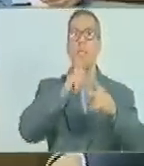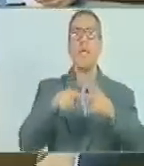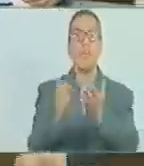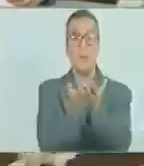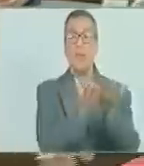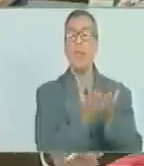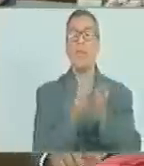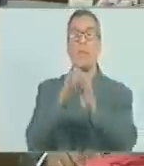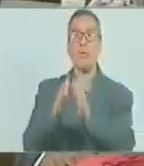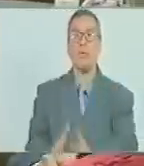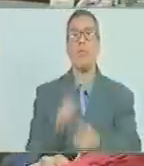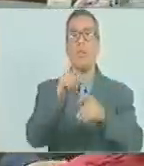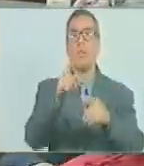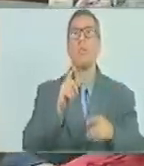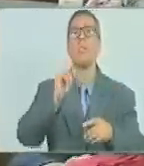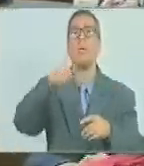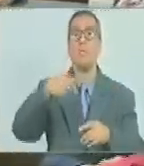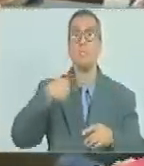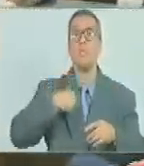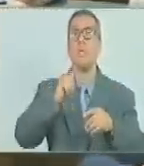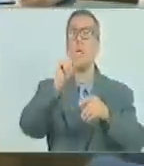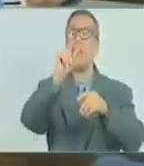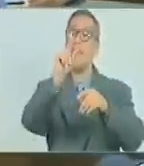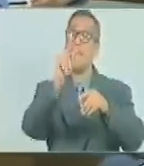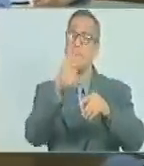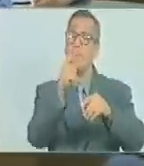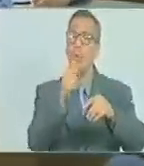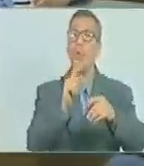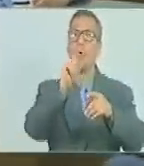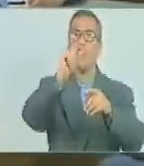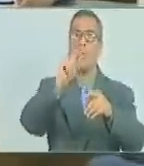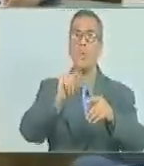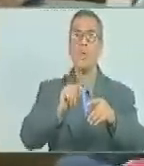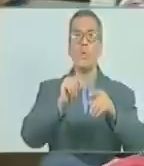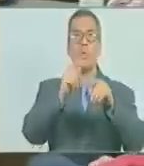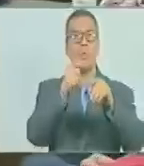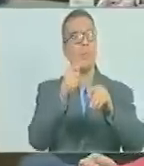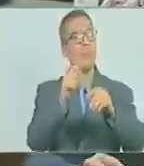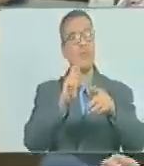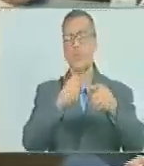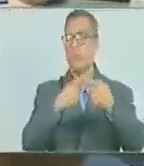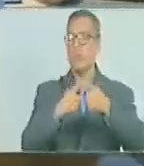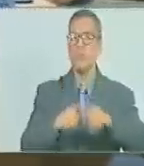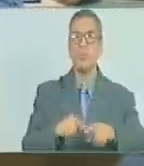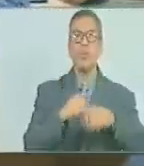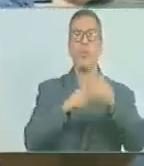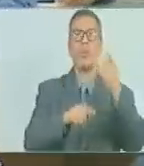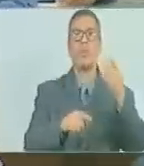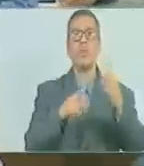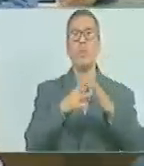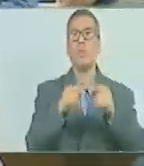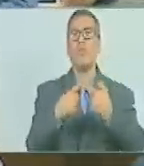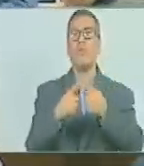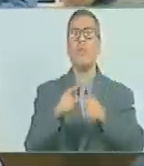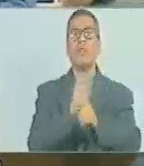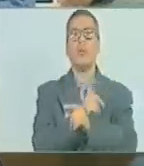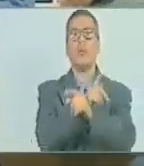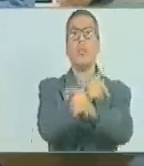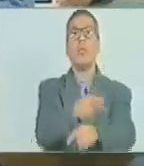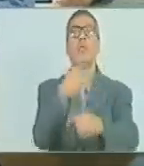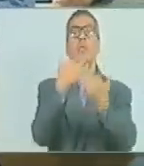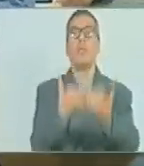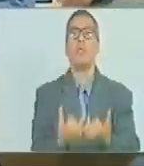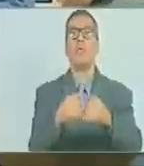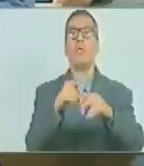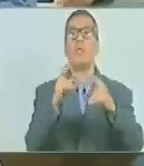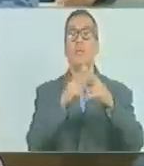Y por supuesto, donde sí hubo un nivel bajo de participación, y es porque es incuantificable, es el tema de los egresados. Pero yo creo que hay que